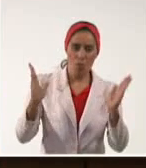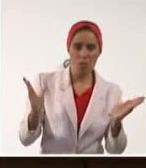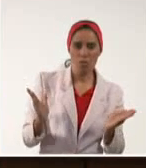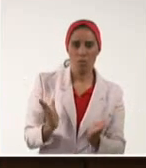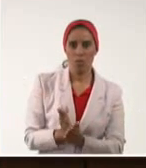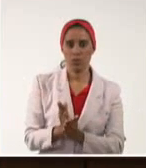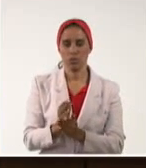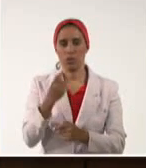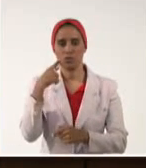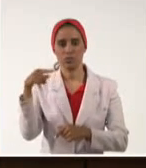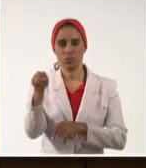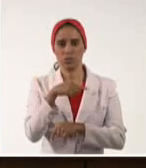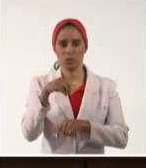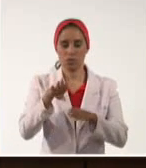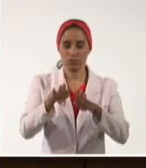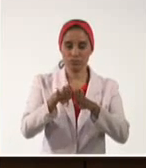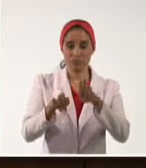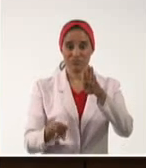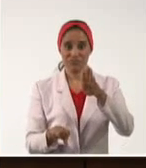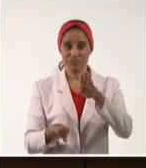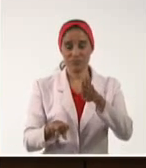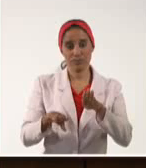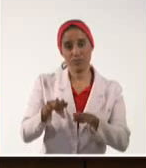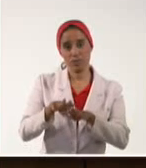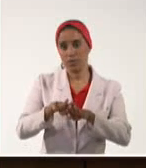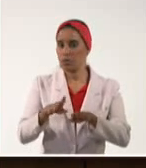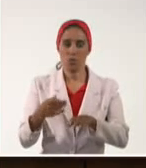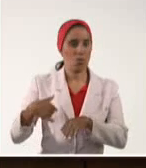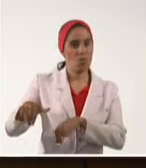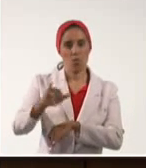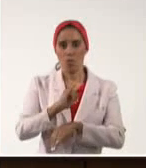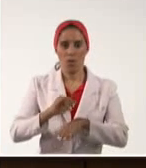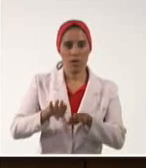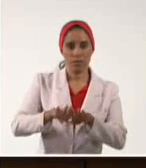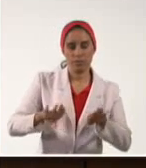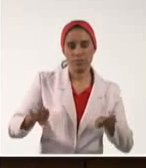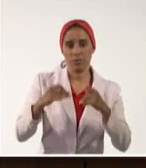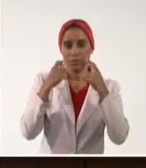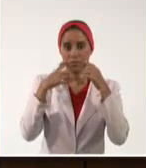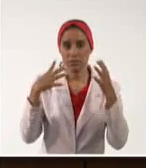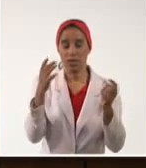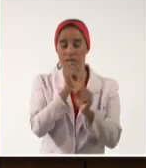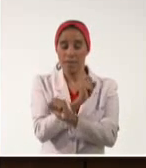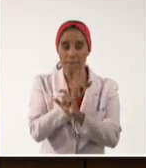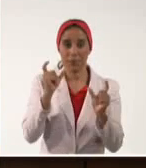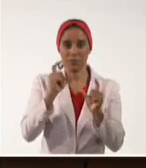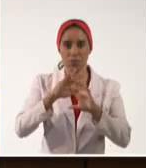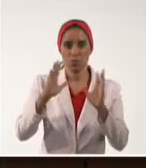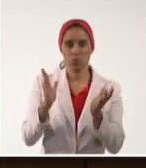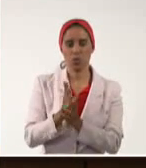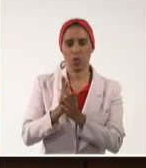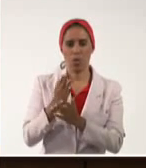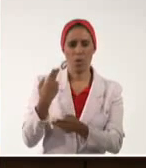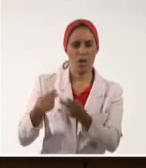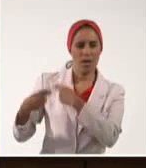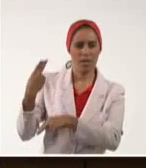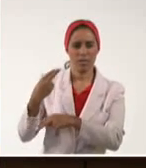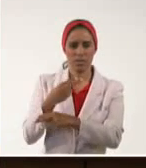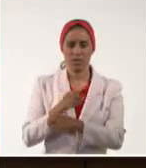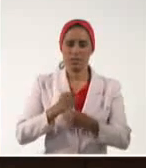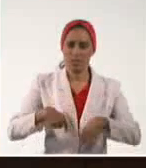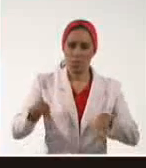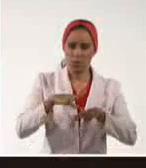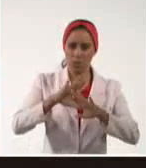desventaja histórica como herencia del colonialismo, donde más impacta una larga y multifacética crisis